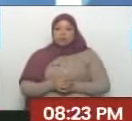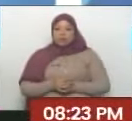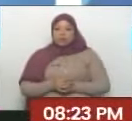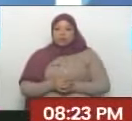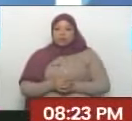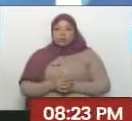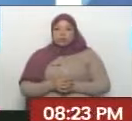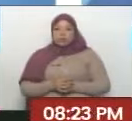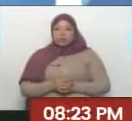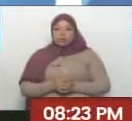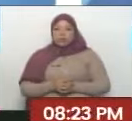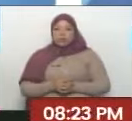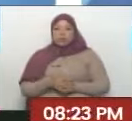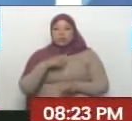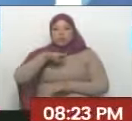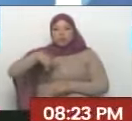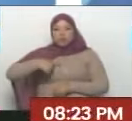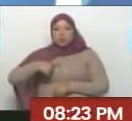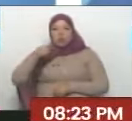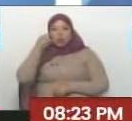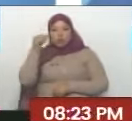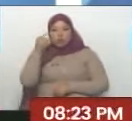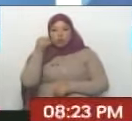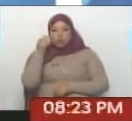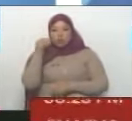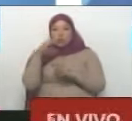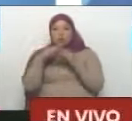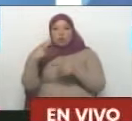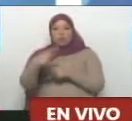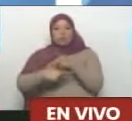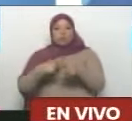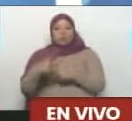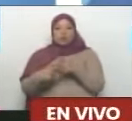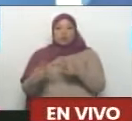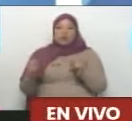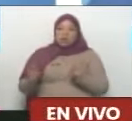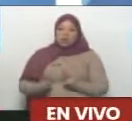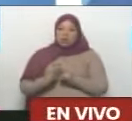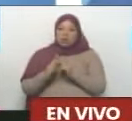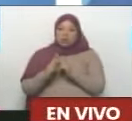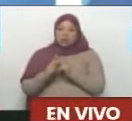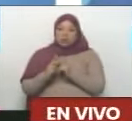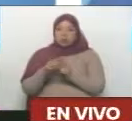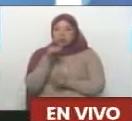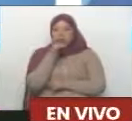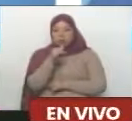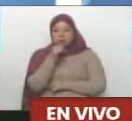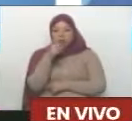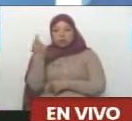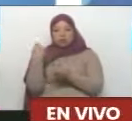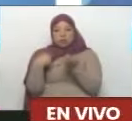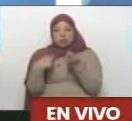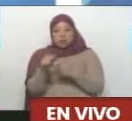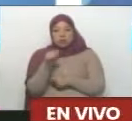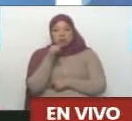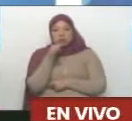ser, tanto de nuestras raíces como de todo el proceso de encuentro, mestizaje,